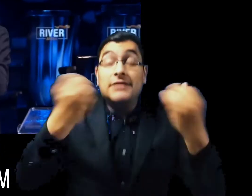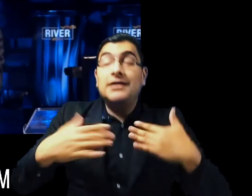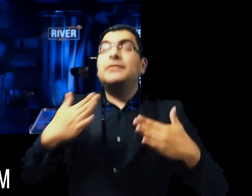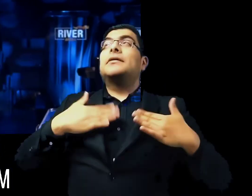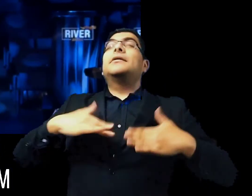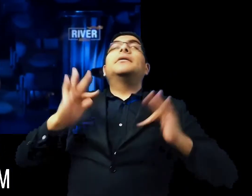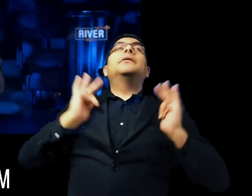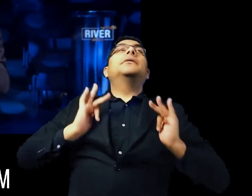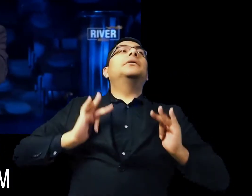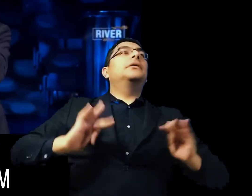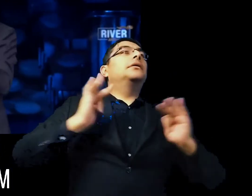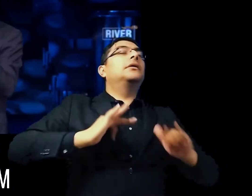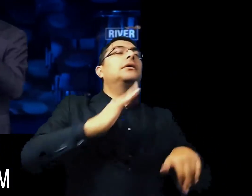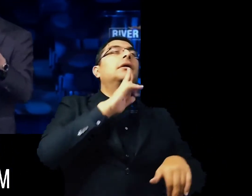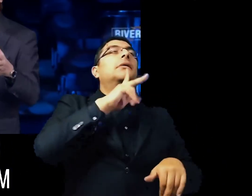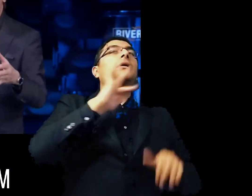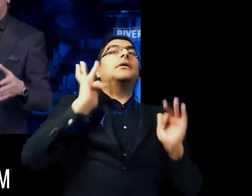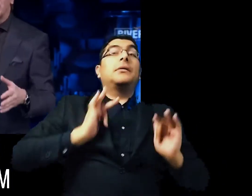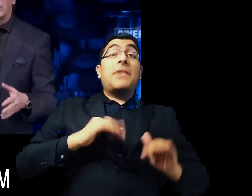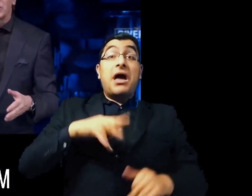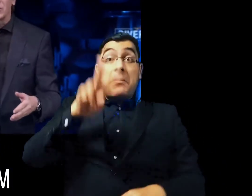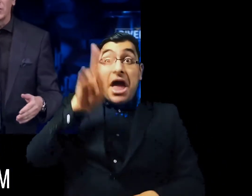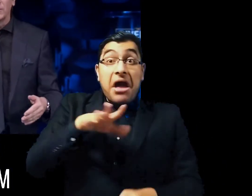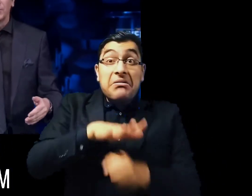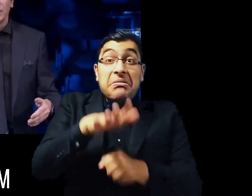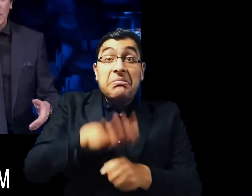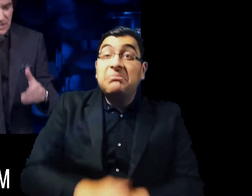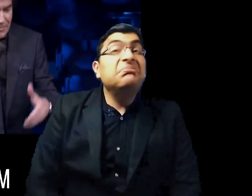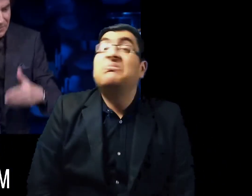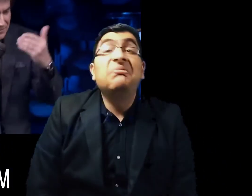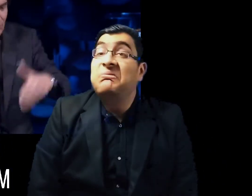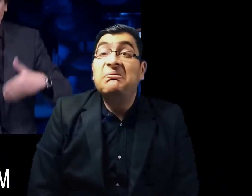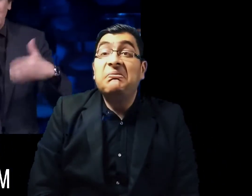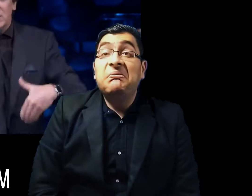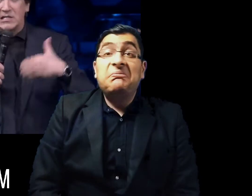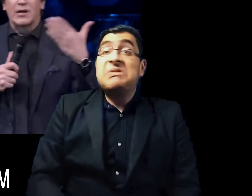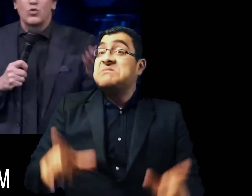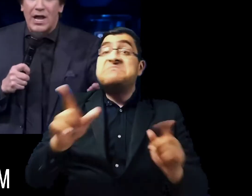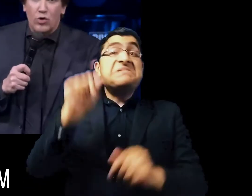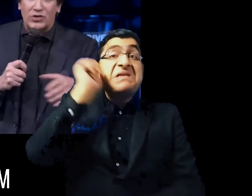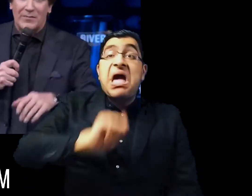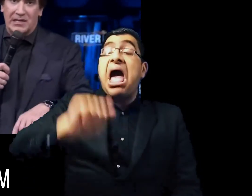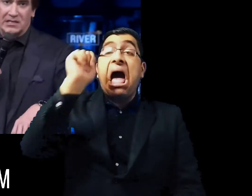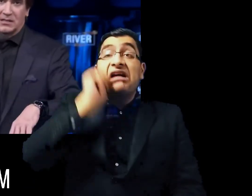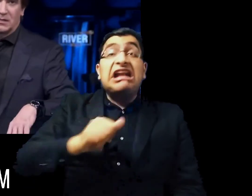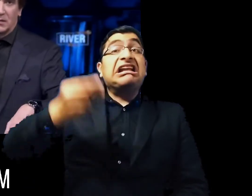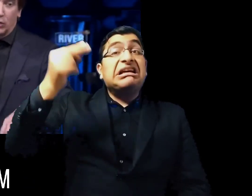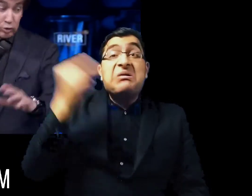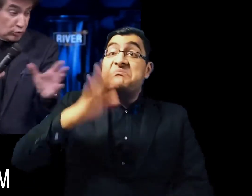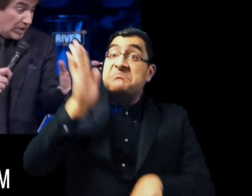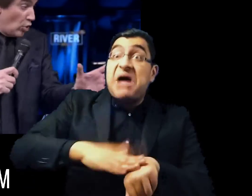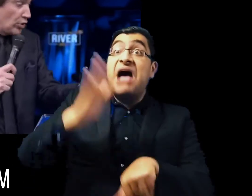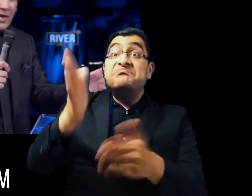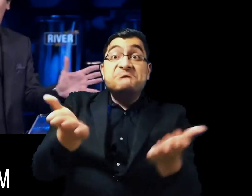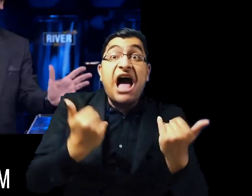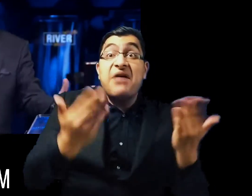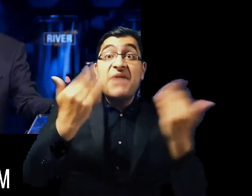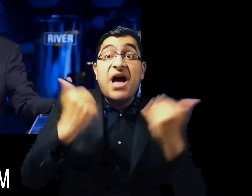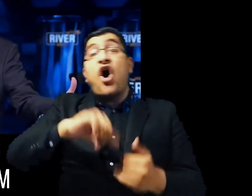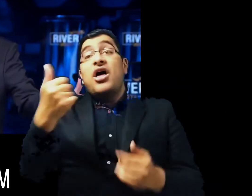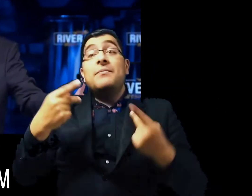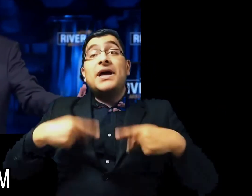sentir mejor. Pero nunca nos sentimos satisfechos. Siempre vamos a necesitar una cosa más. Otros se esconden